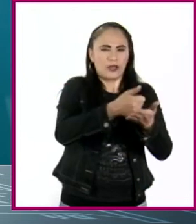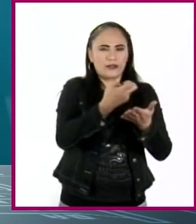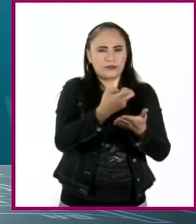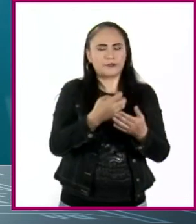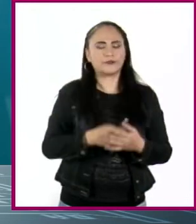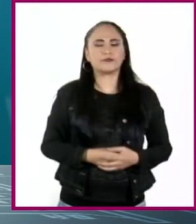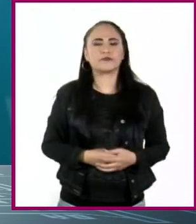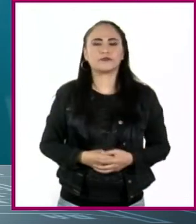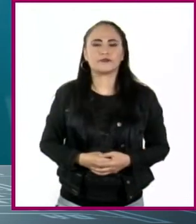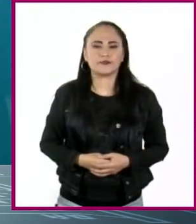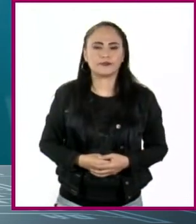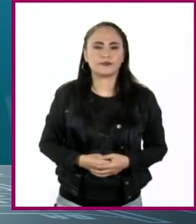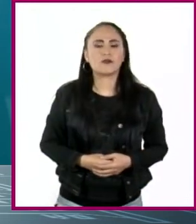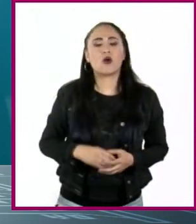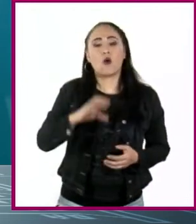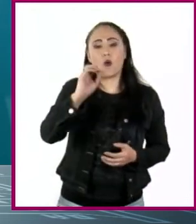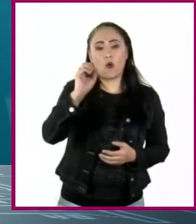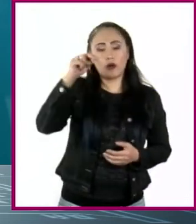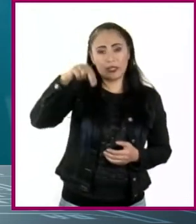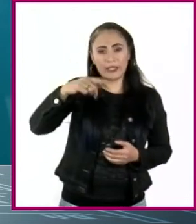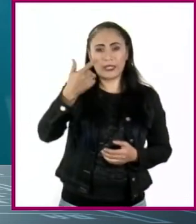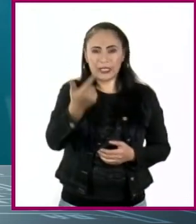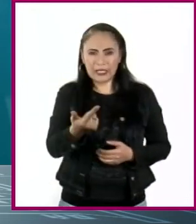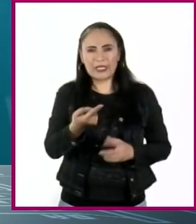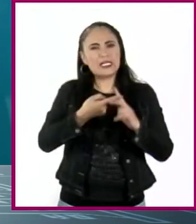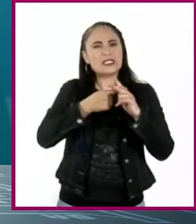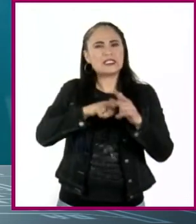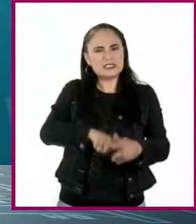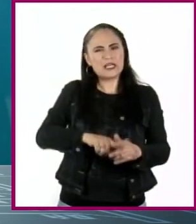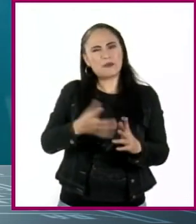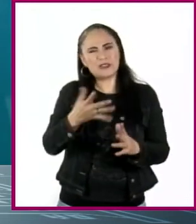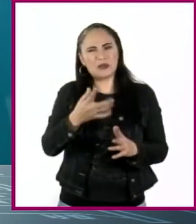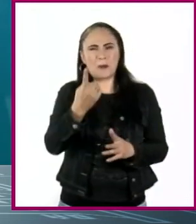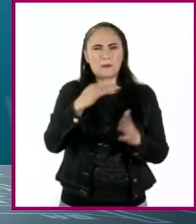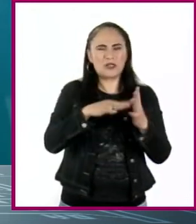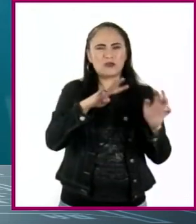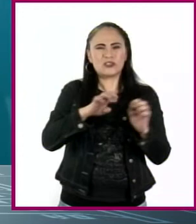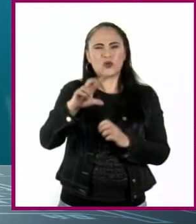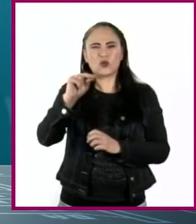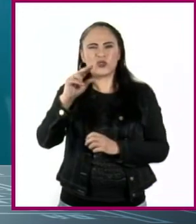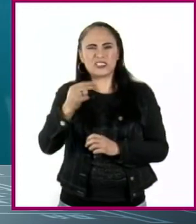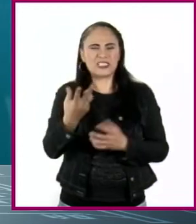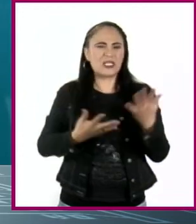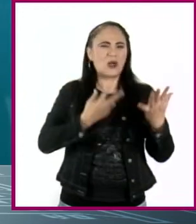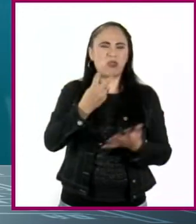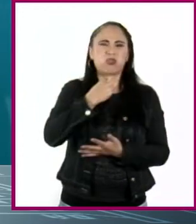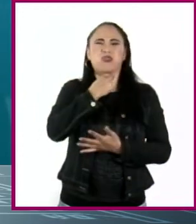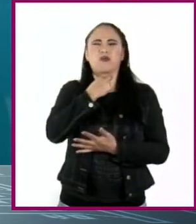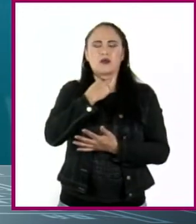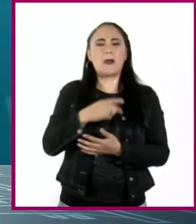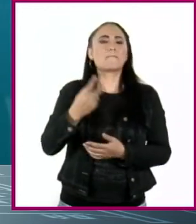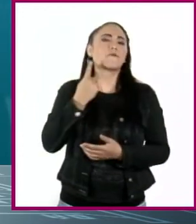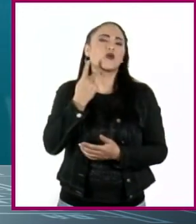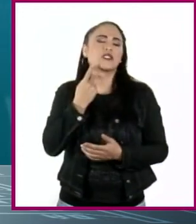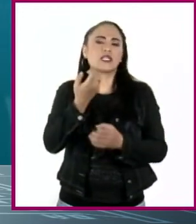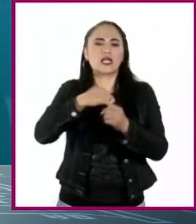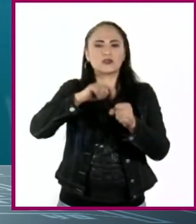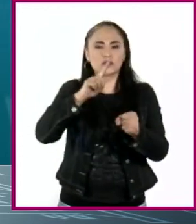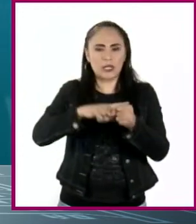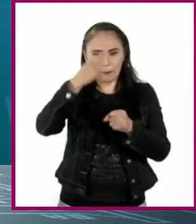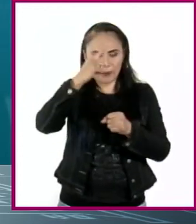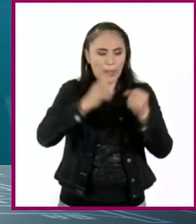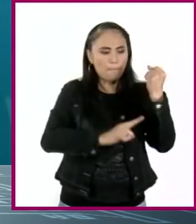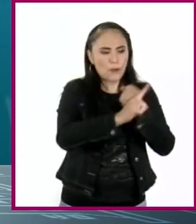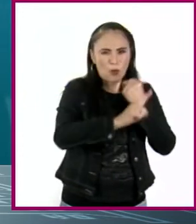problemática. Las ONG surgieron ante la crisis de los años 80, cuando surge la política social para atender problemas en